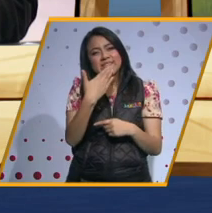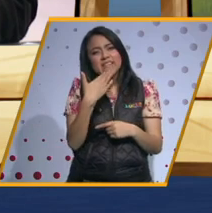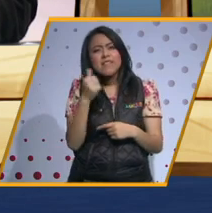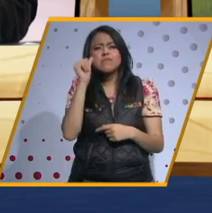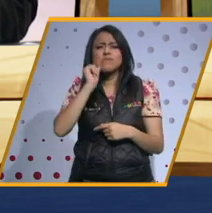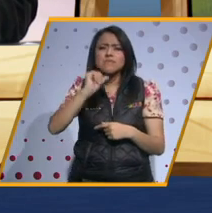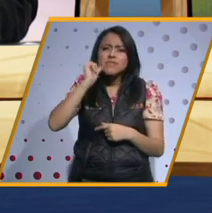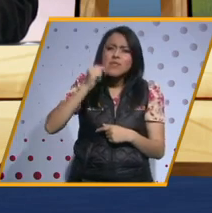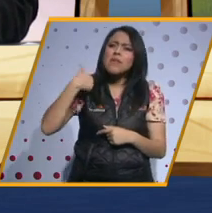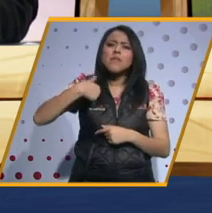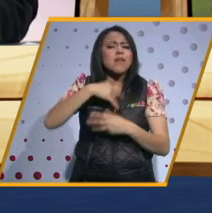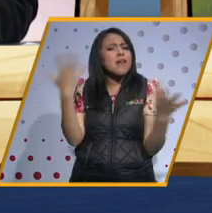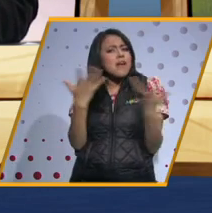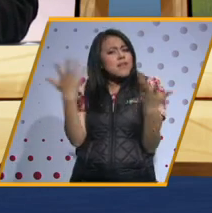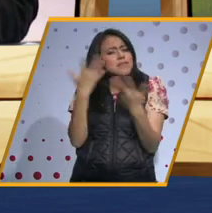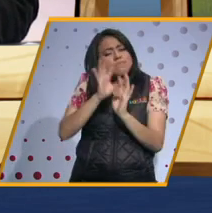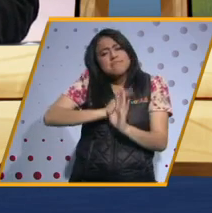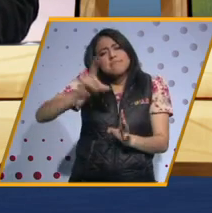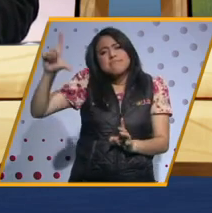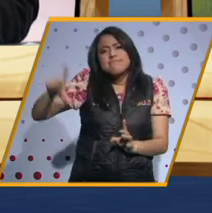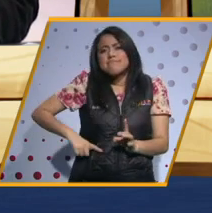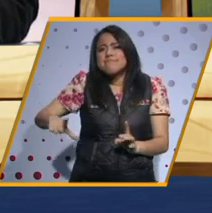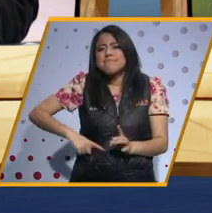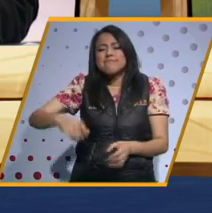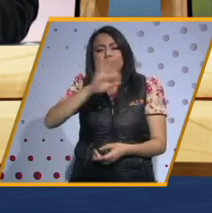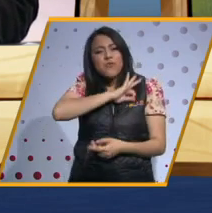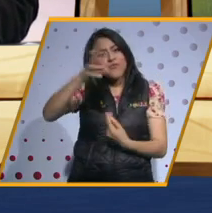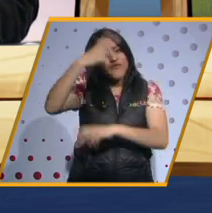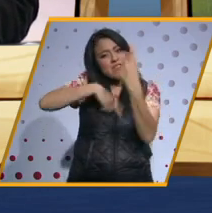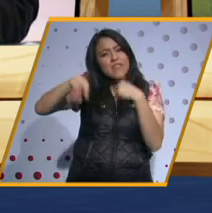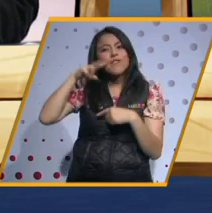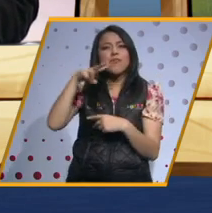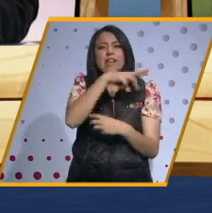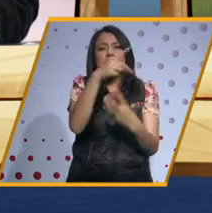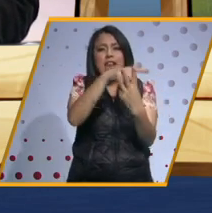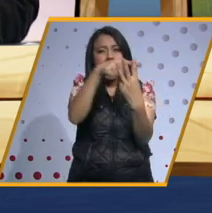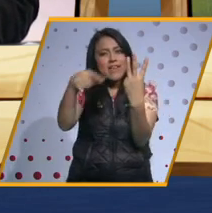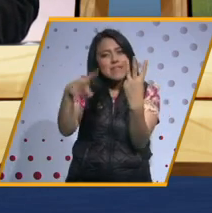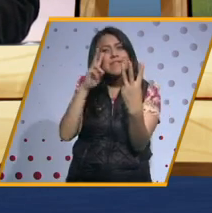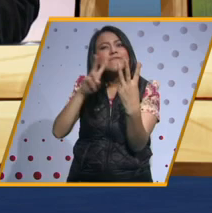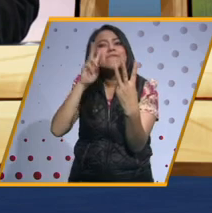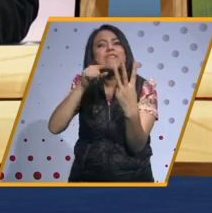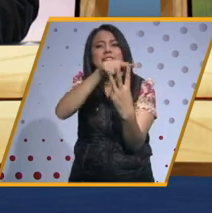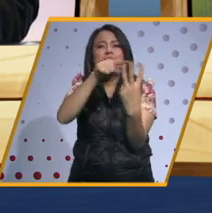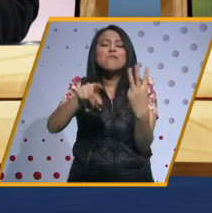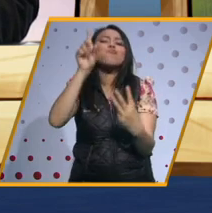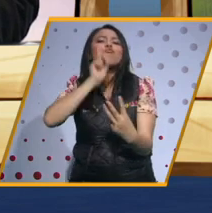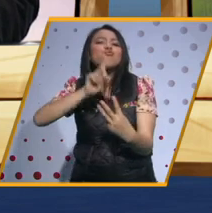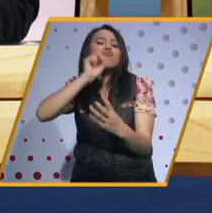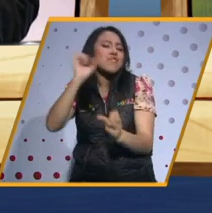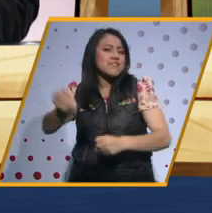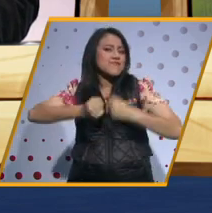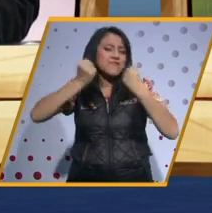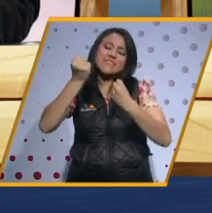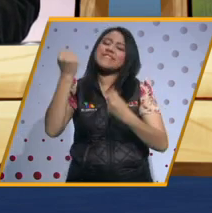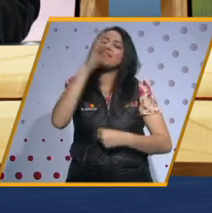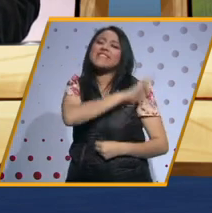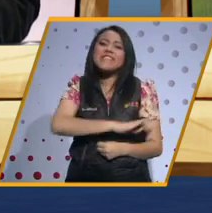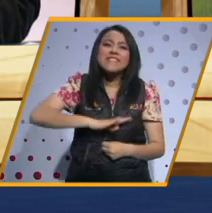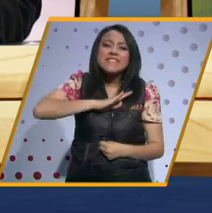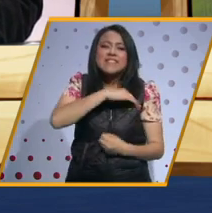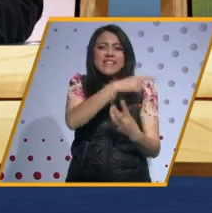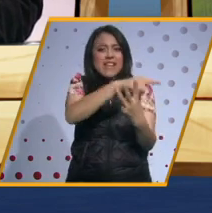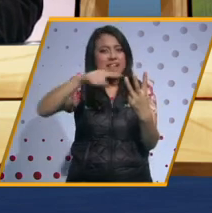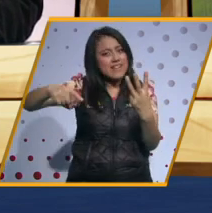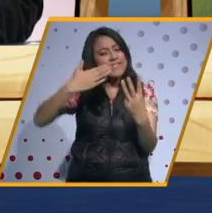con todo y deja que brote el carácter. Y eso es lo que vienen ustedes. Y eso habla de las mujeronas que son. Felicidades. Les deseo mucho